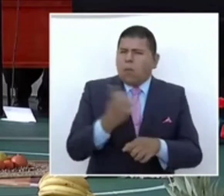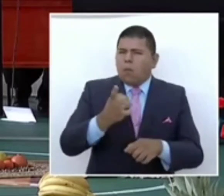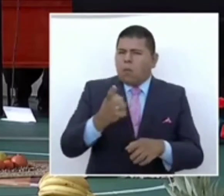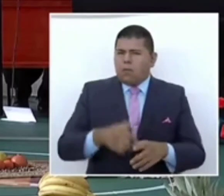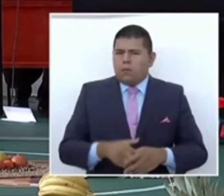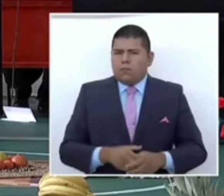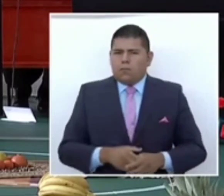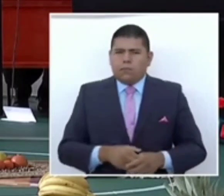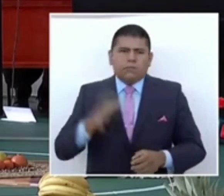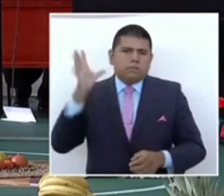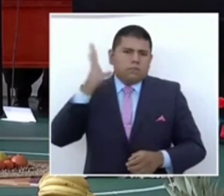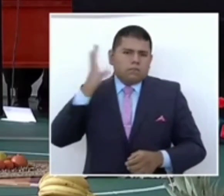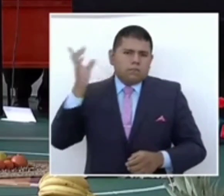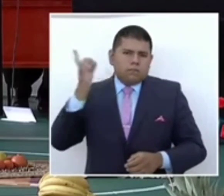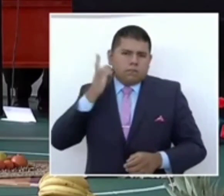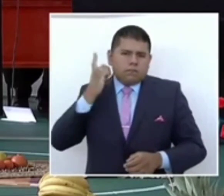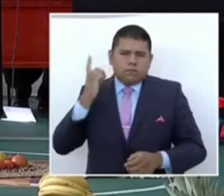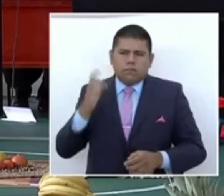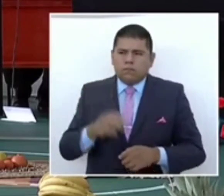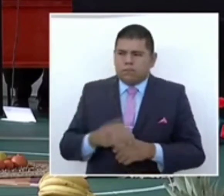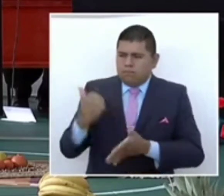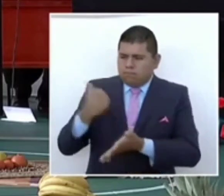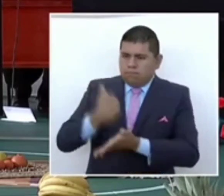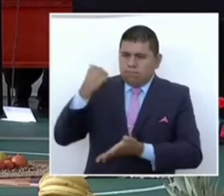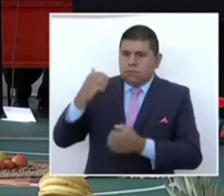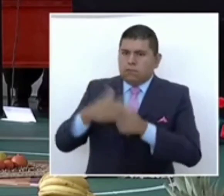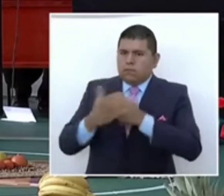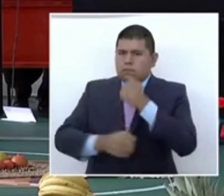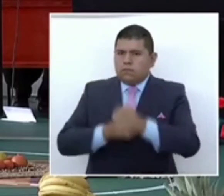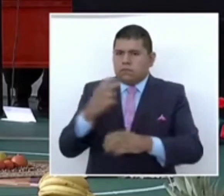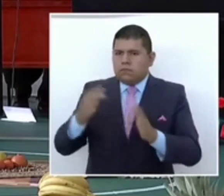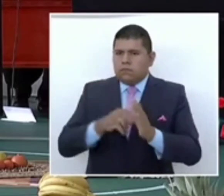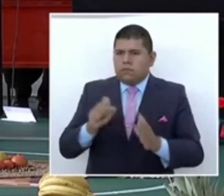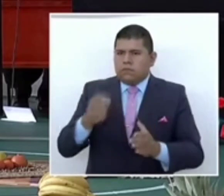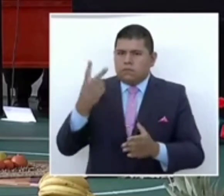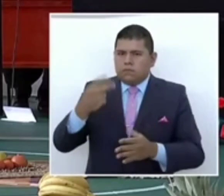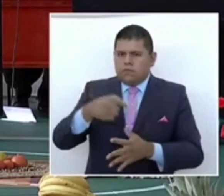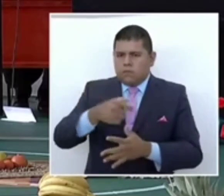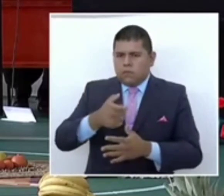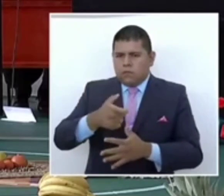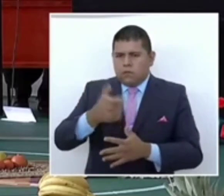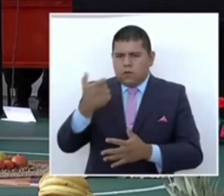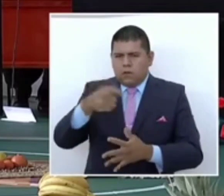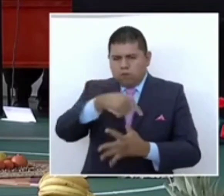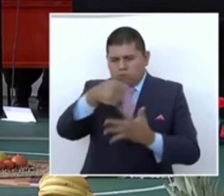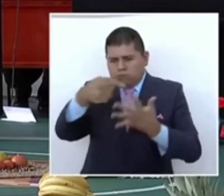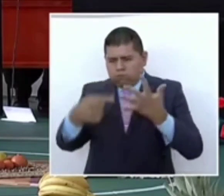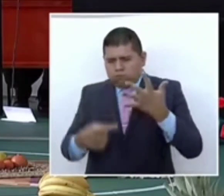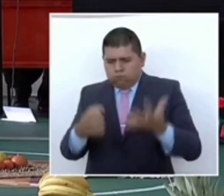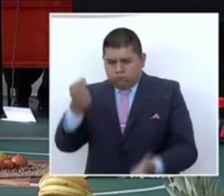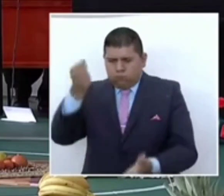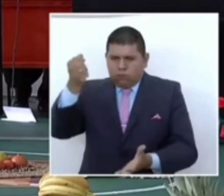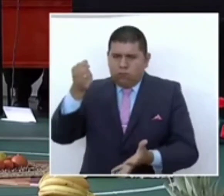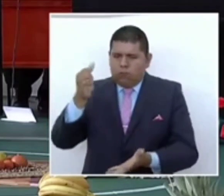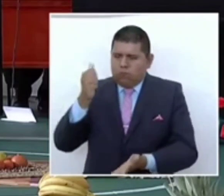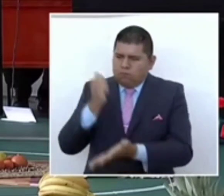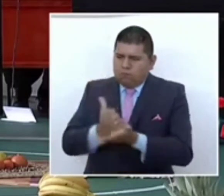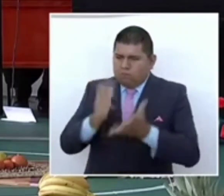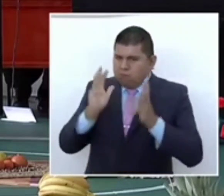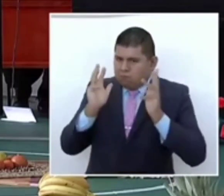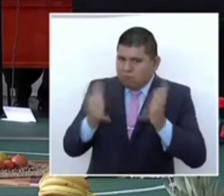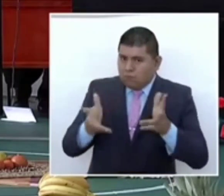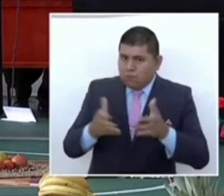el Congreso ya nos autorizó el programa para el año próximo, ya se cuenta con los recursos para